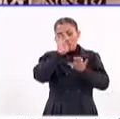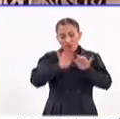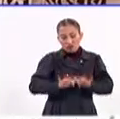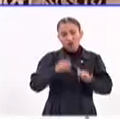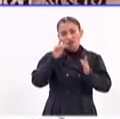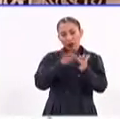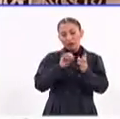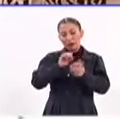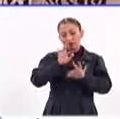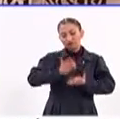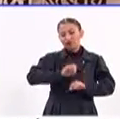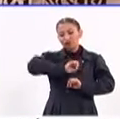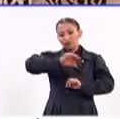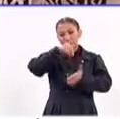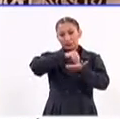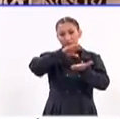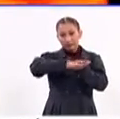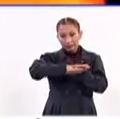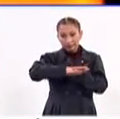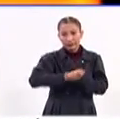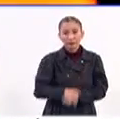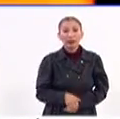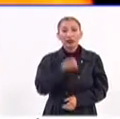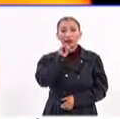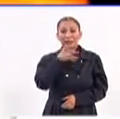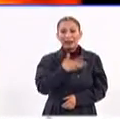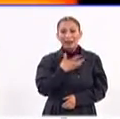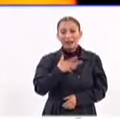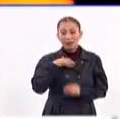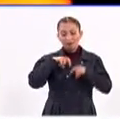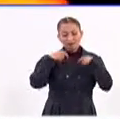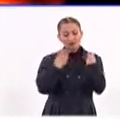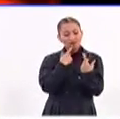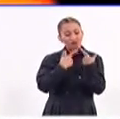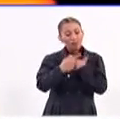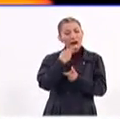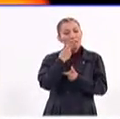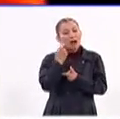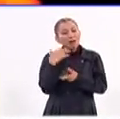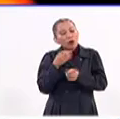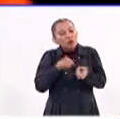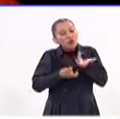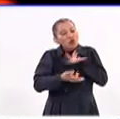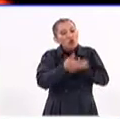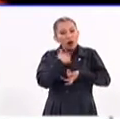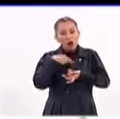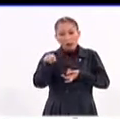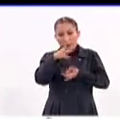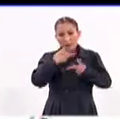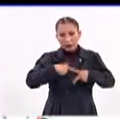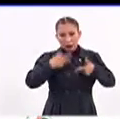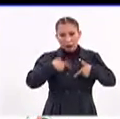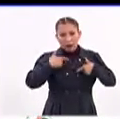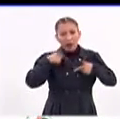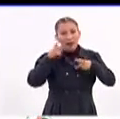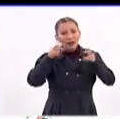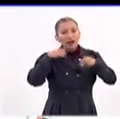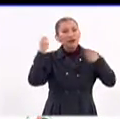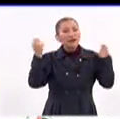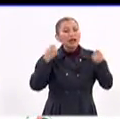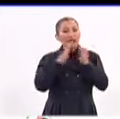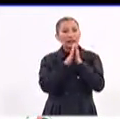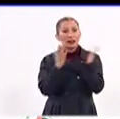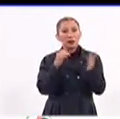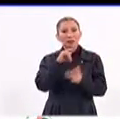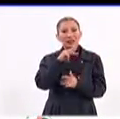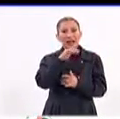el link para que lo puedas llenar y te puedas inscribir. También contarán con mesas redondas para poder tener retroalimentación con el público dentro de la Feria del Libro